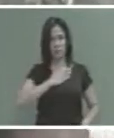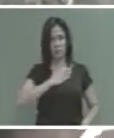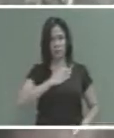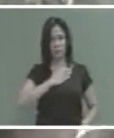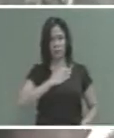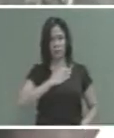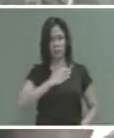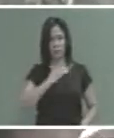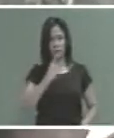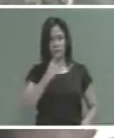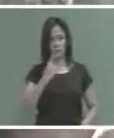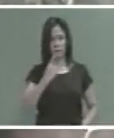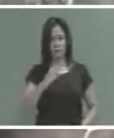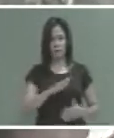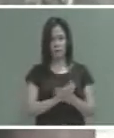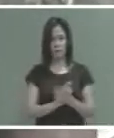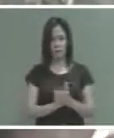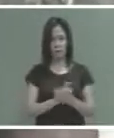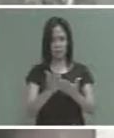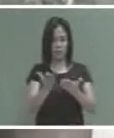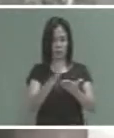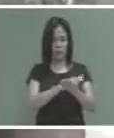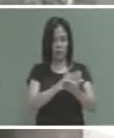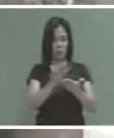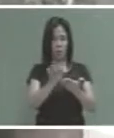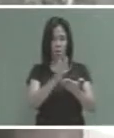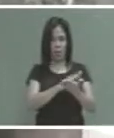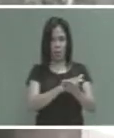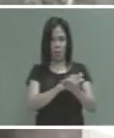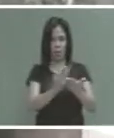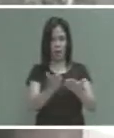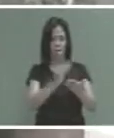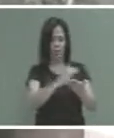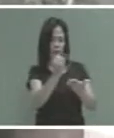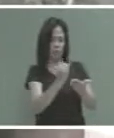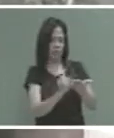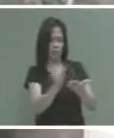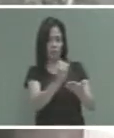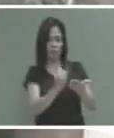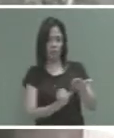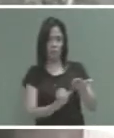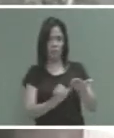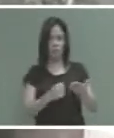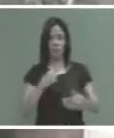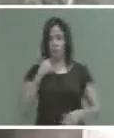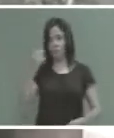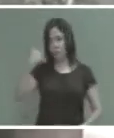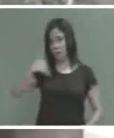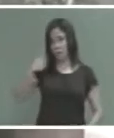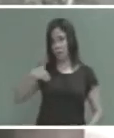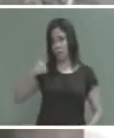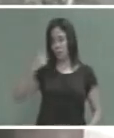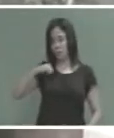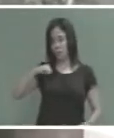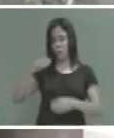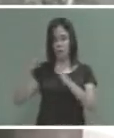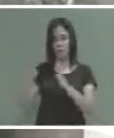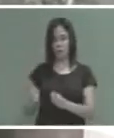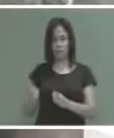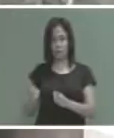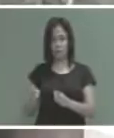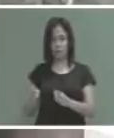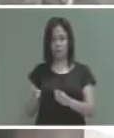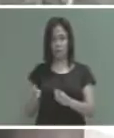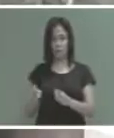del cuaderno teníamos dibujos y cosas, y él era un artista, es un artista, porque él ha dejado un legado